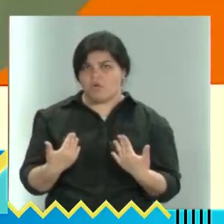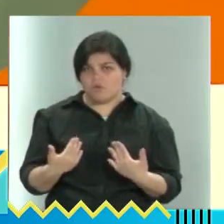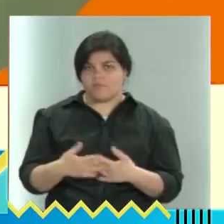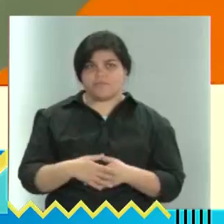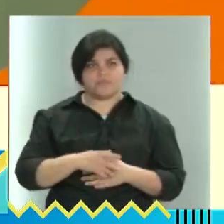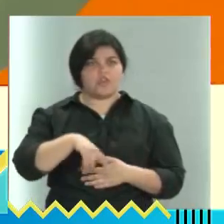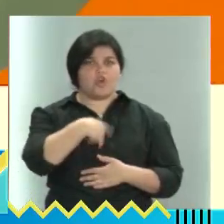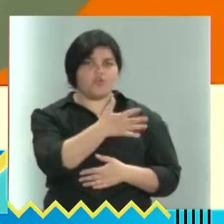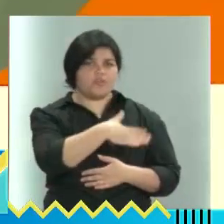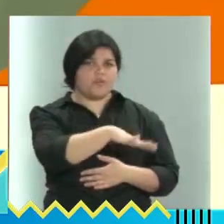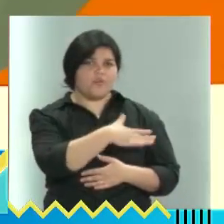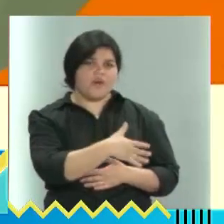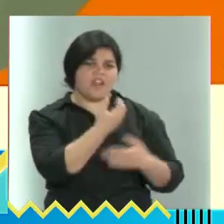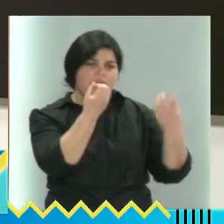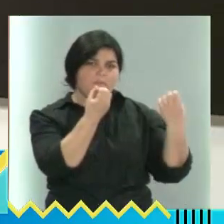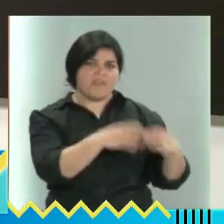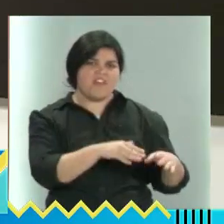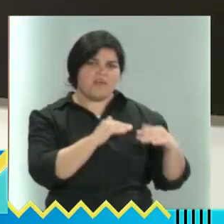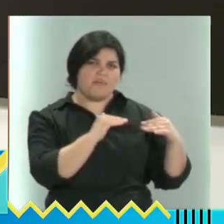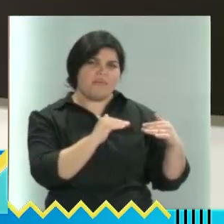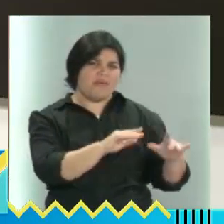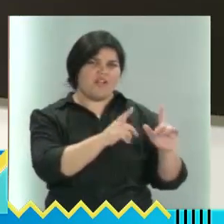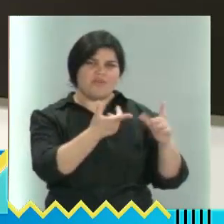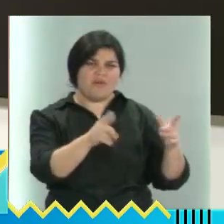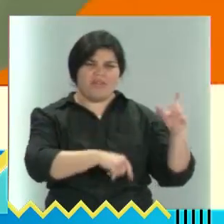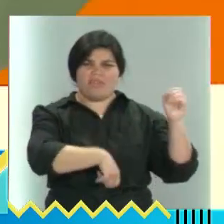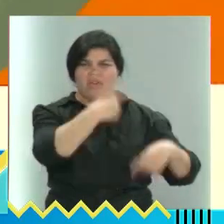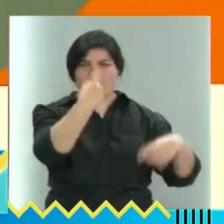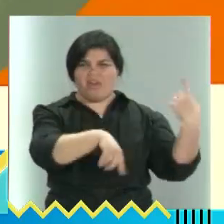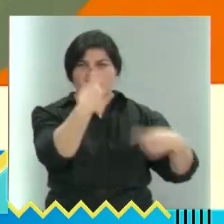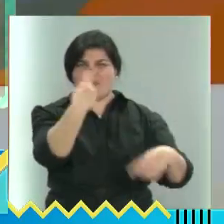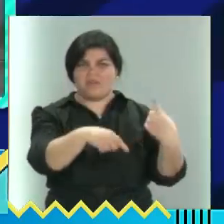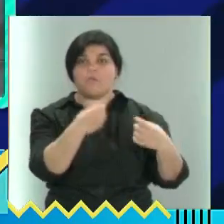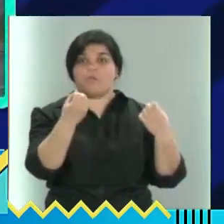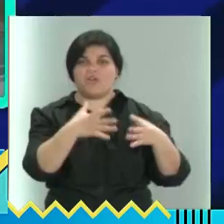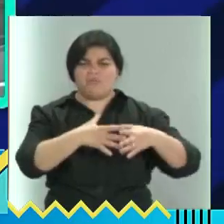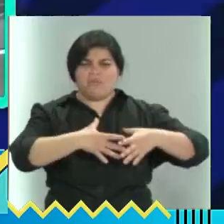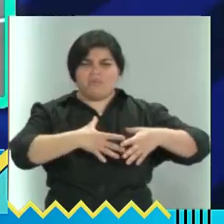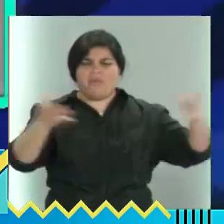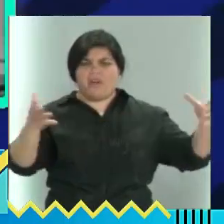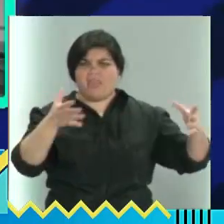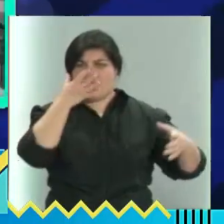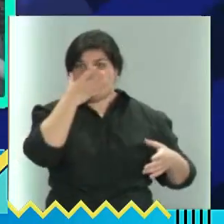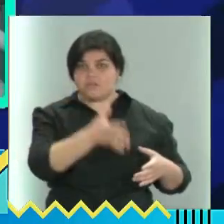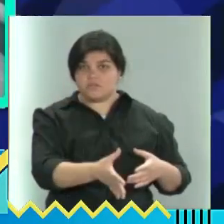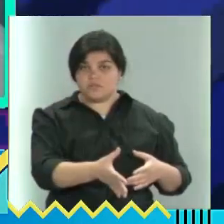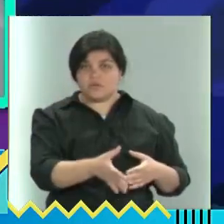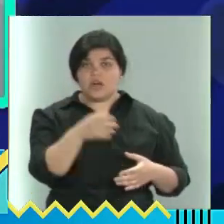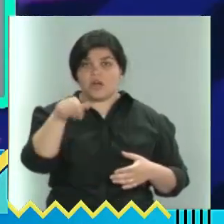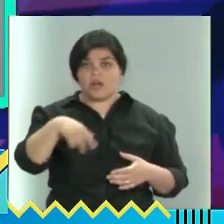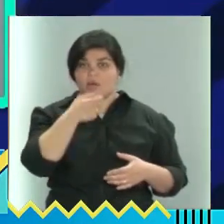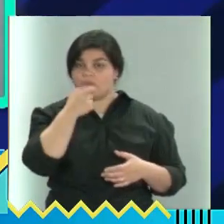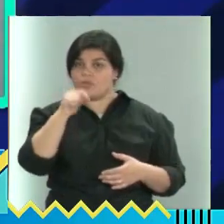del país la han perdido por un crecimiento indiscriminado que Mendoza todavía